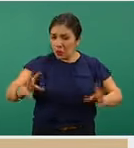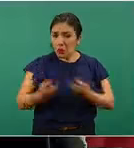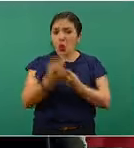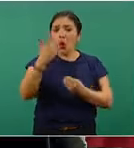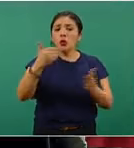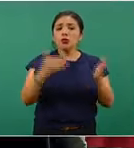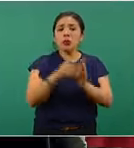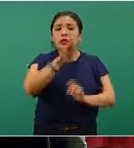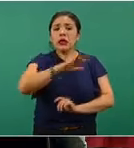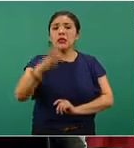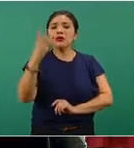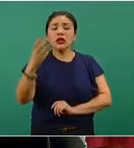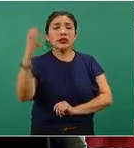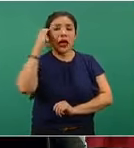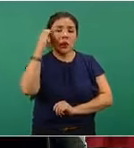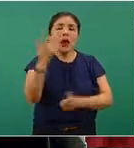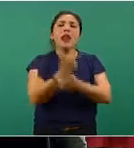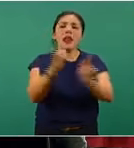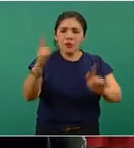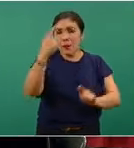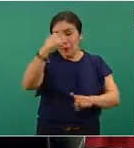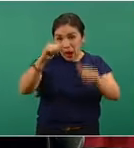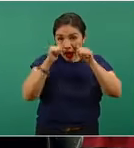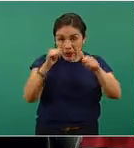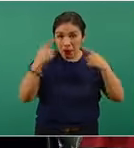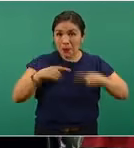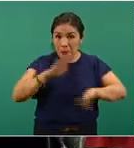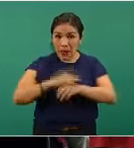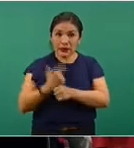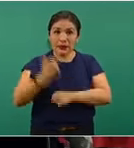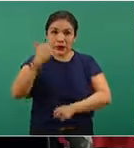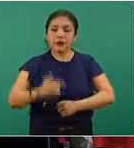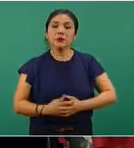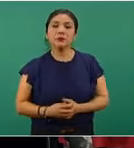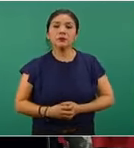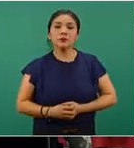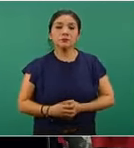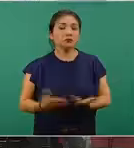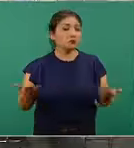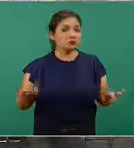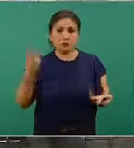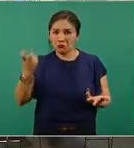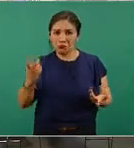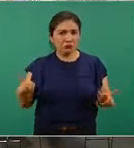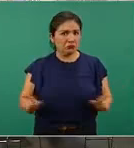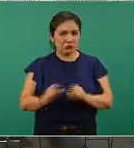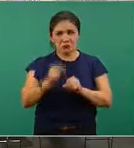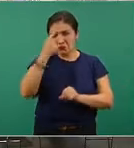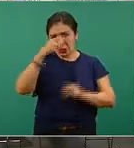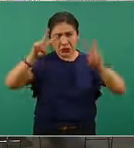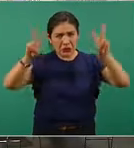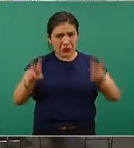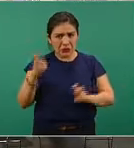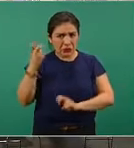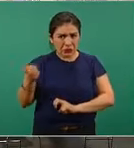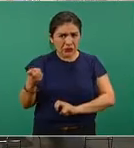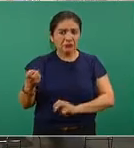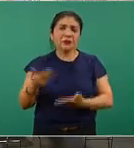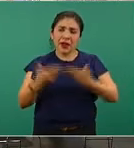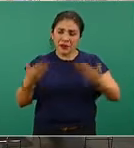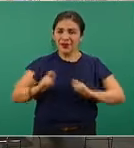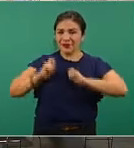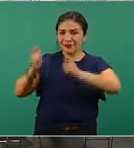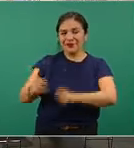8.503 camas disponibles para este tipo de pacientes. Y creo que esto es todo para este sector, entonces dejo al